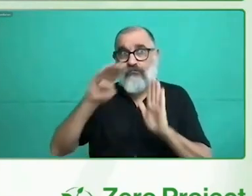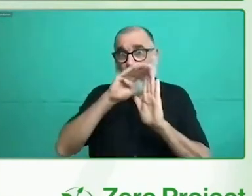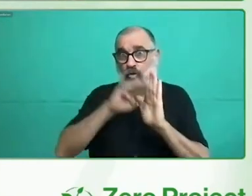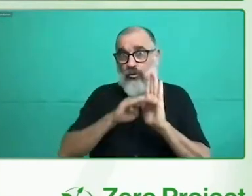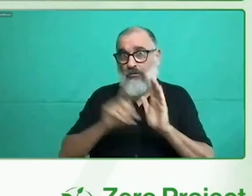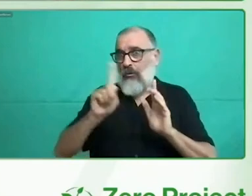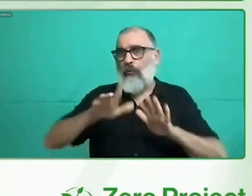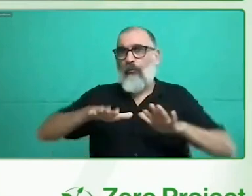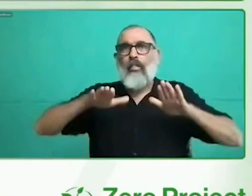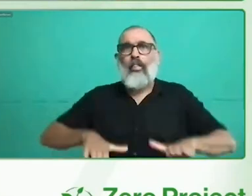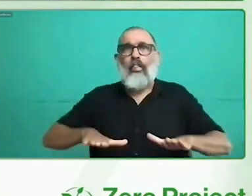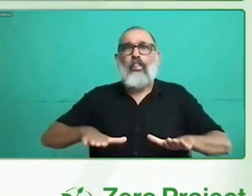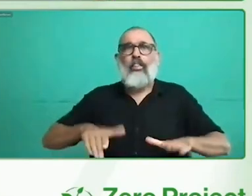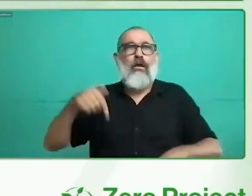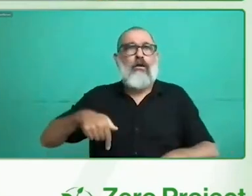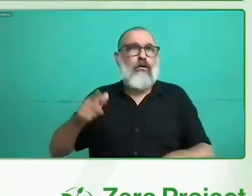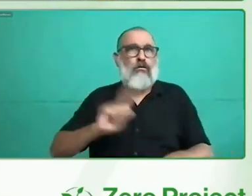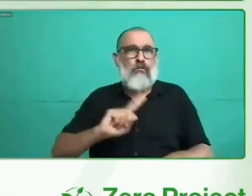como